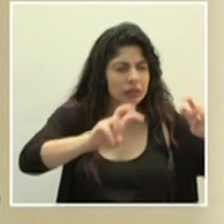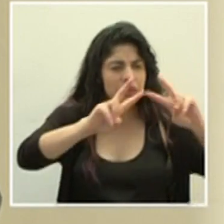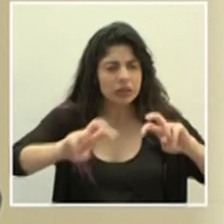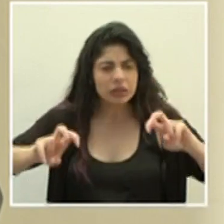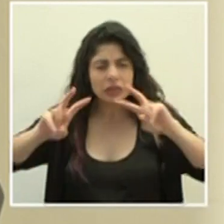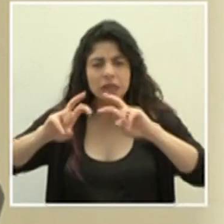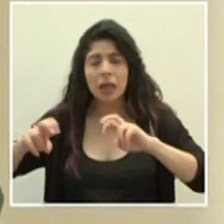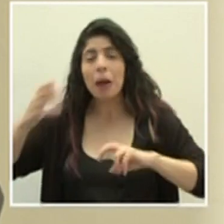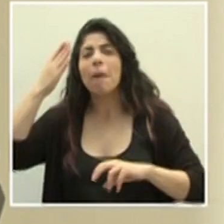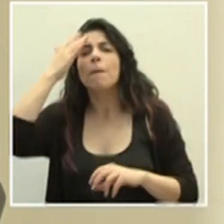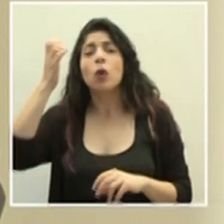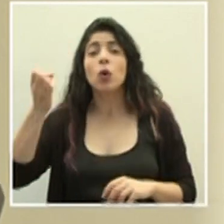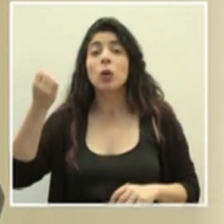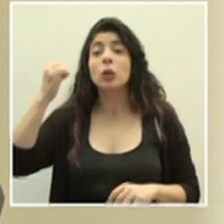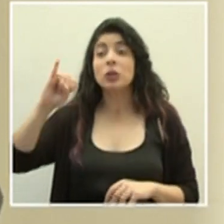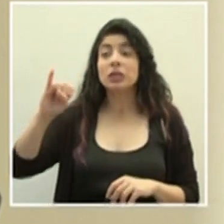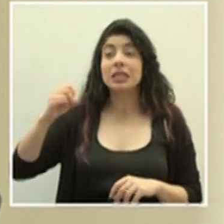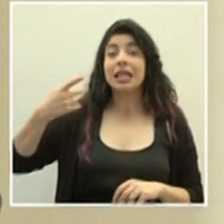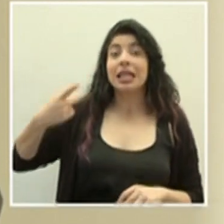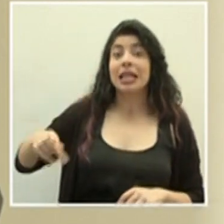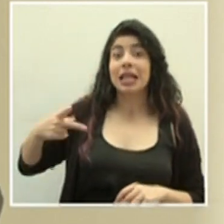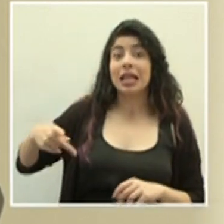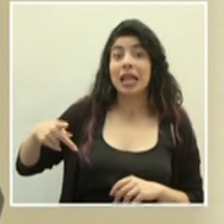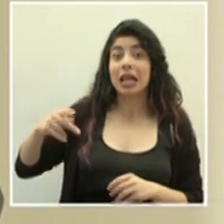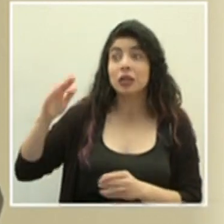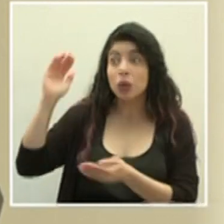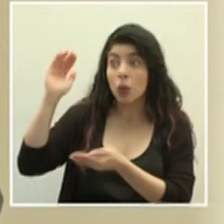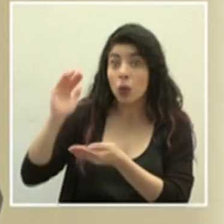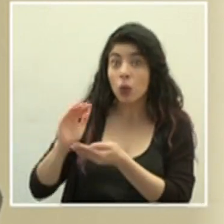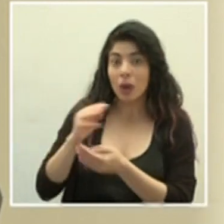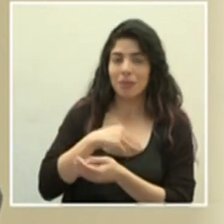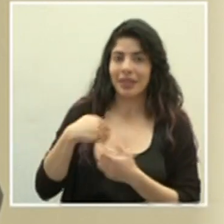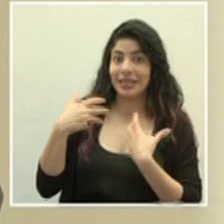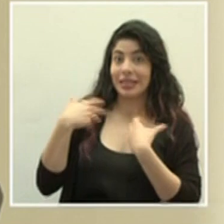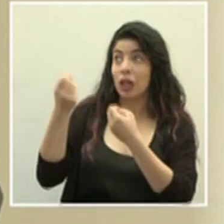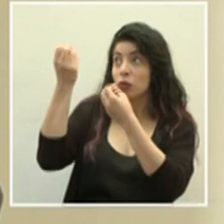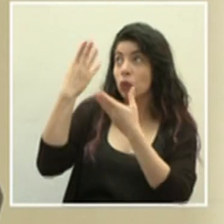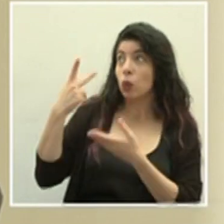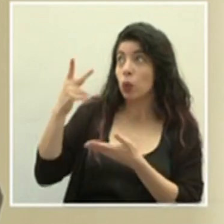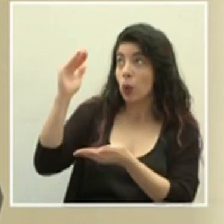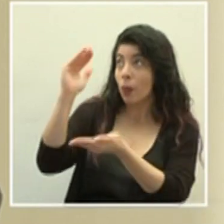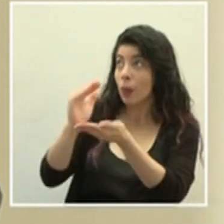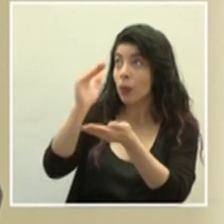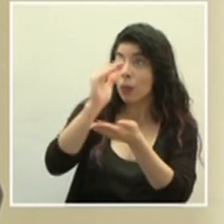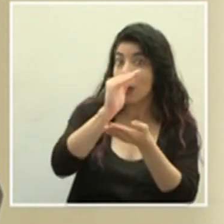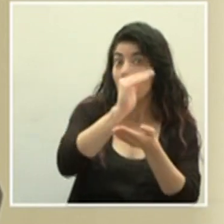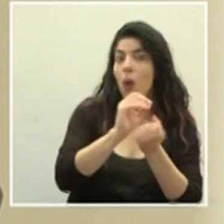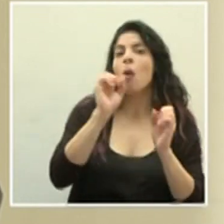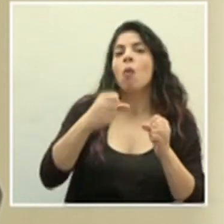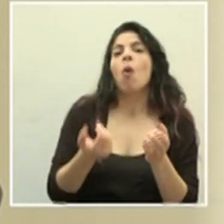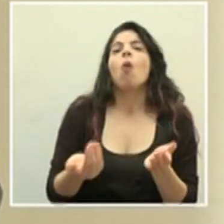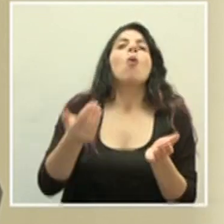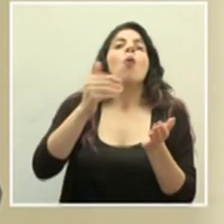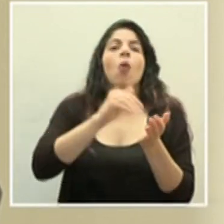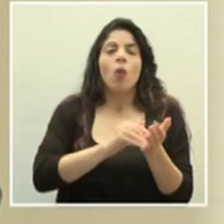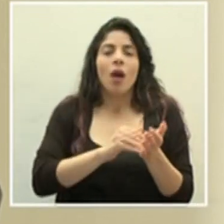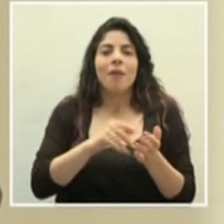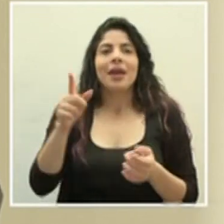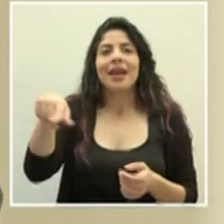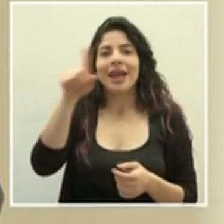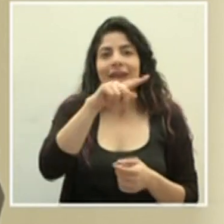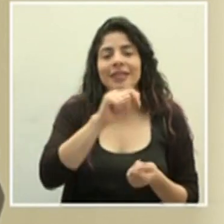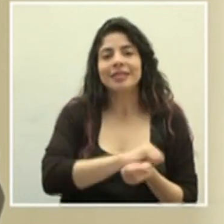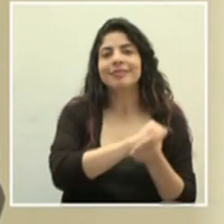que tengamos la disminución del riesgo así reportado por el Ministerio de Salud podamos nuevamente retornar a